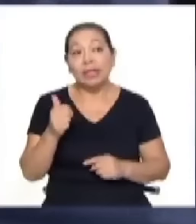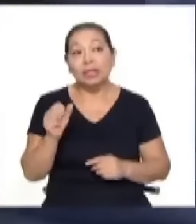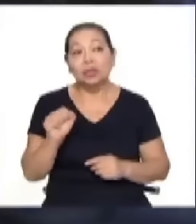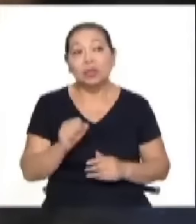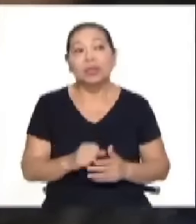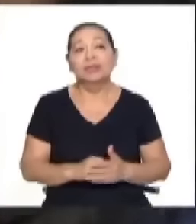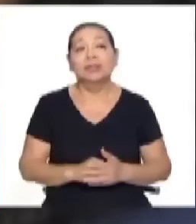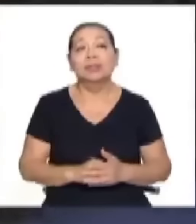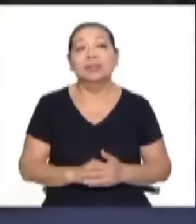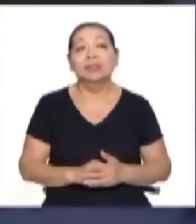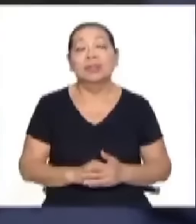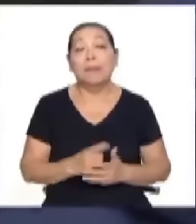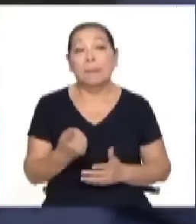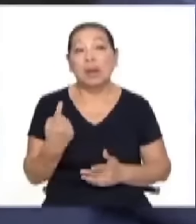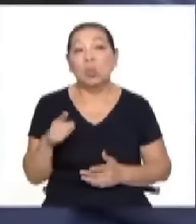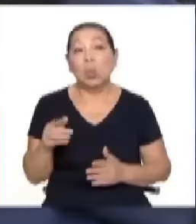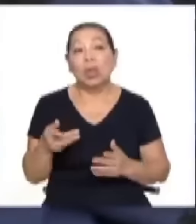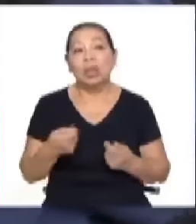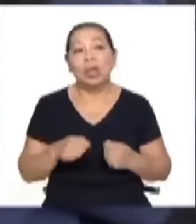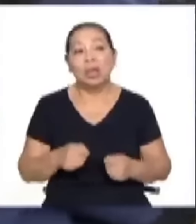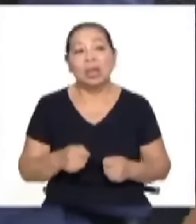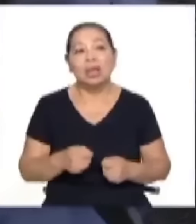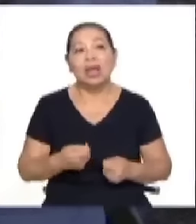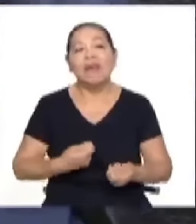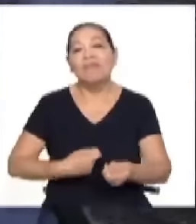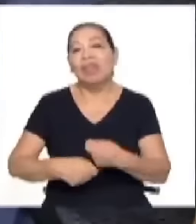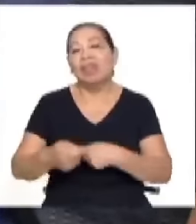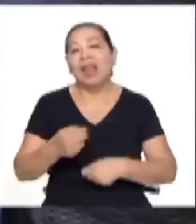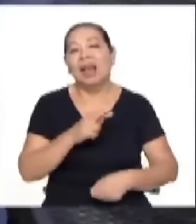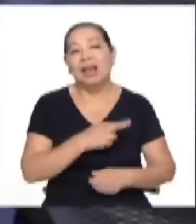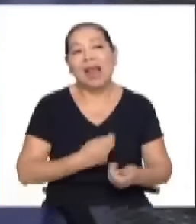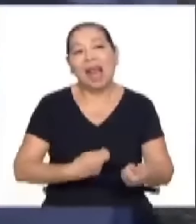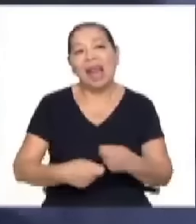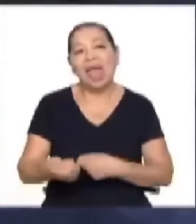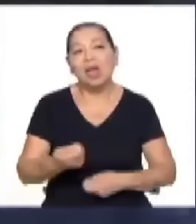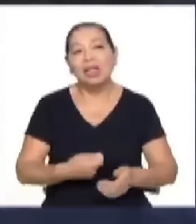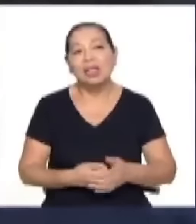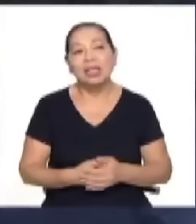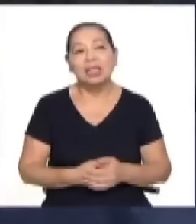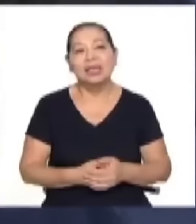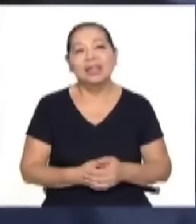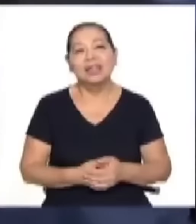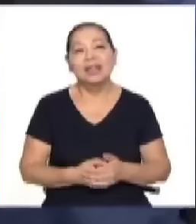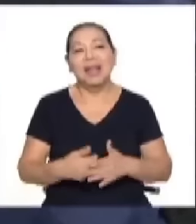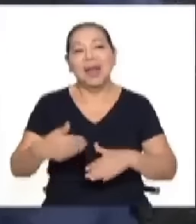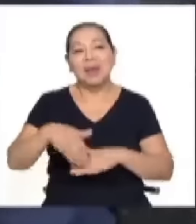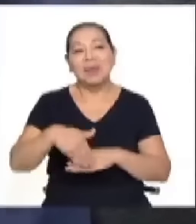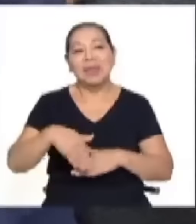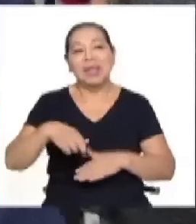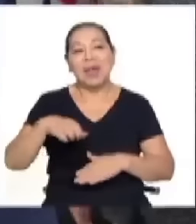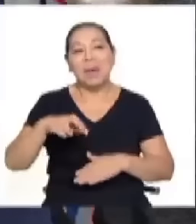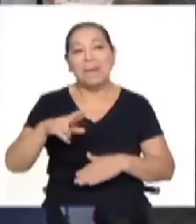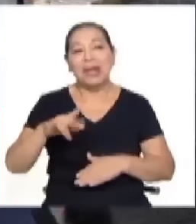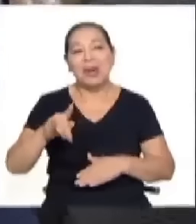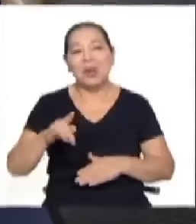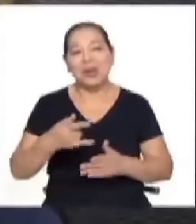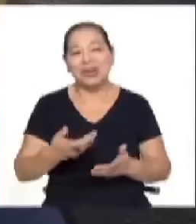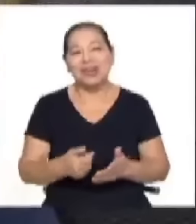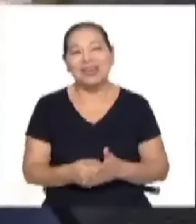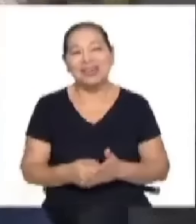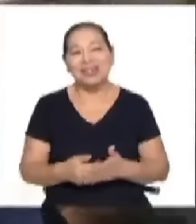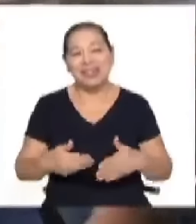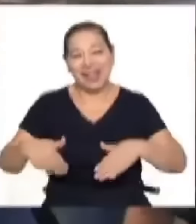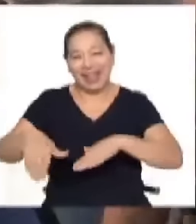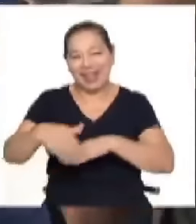soles. ¿Para tu casa o para negocio? Para negocio. ¿Dónde vendes? En la Avenida Perú, en Dueñas con la Avenida Perú. Ahí en la